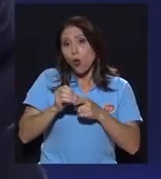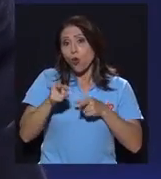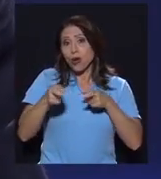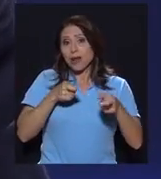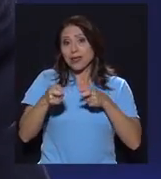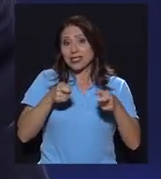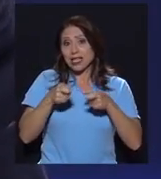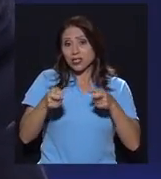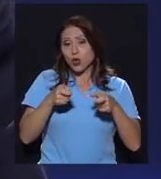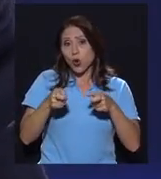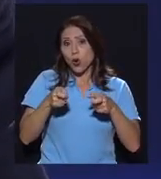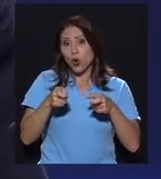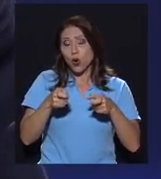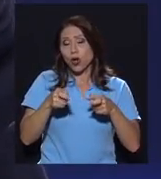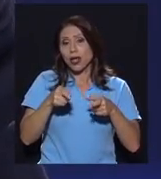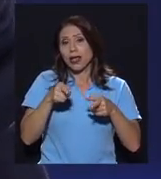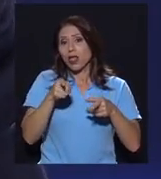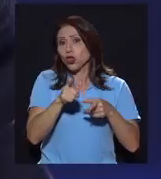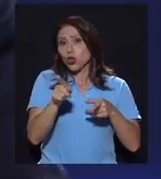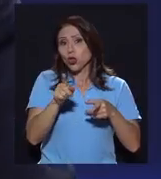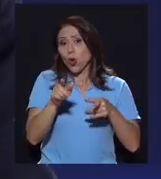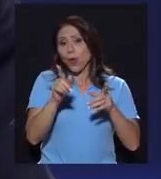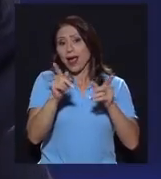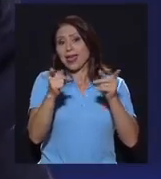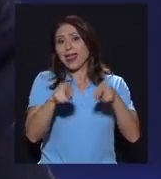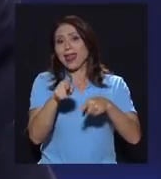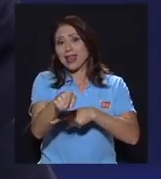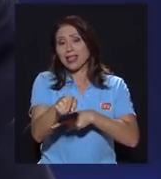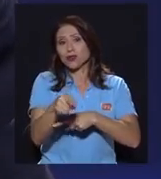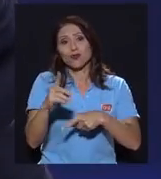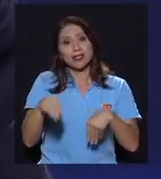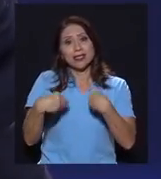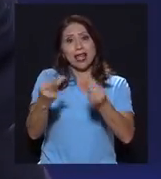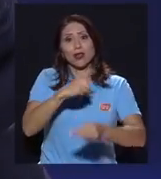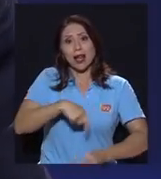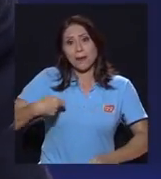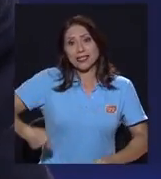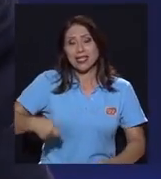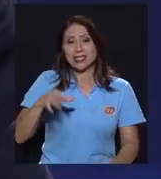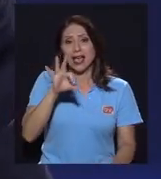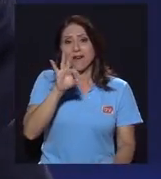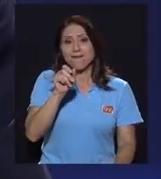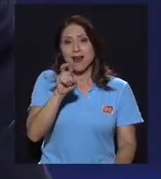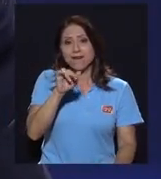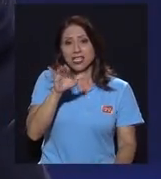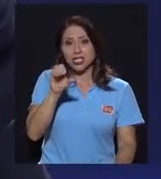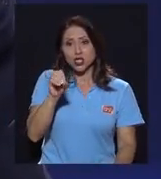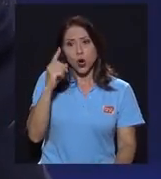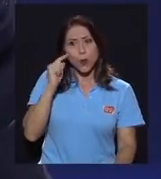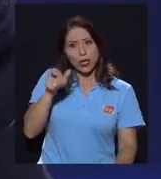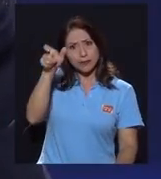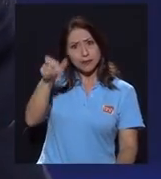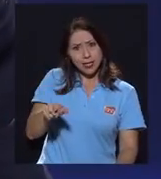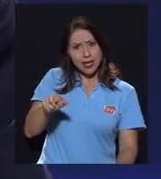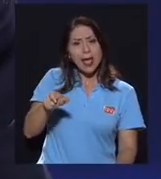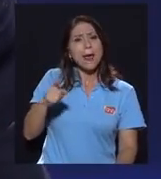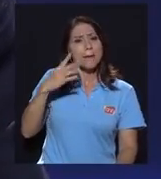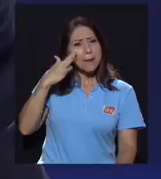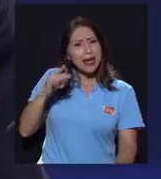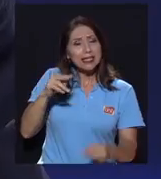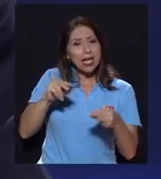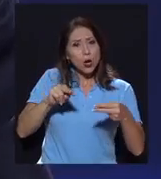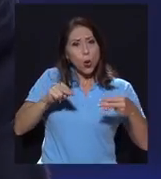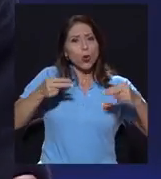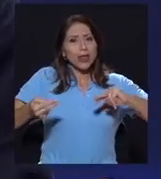caer en eso será quitándoles la presidencia o fabricado fabricio es una persona que me parece que contrario a muchos otros